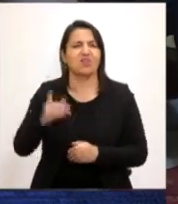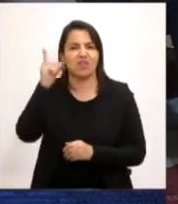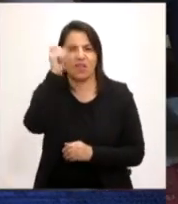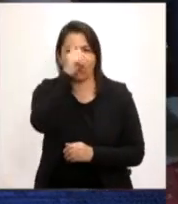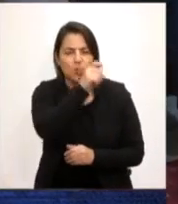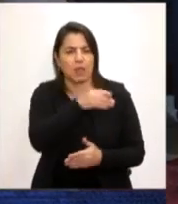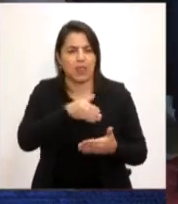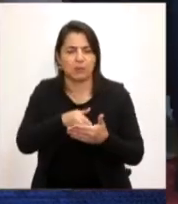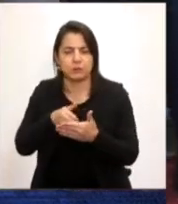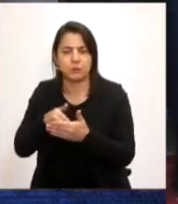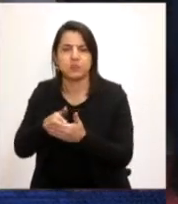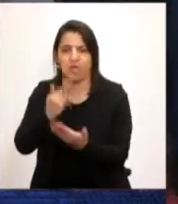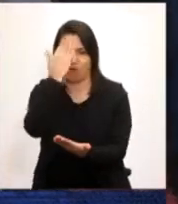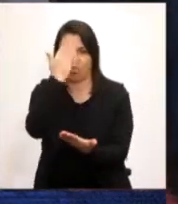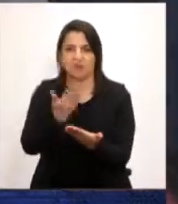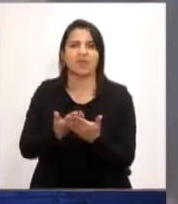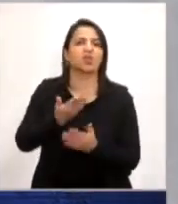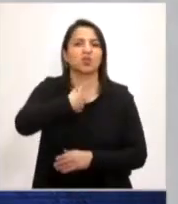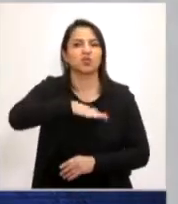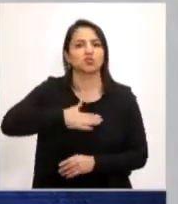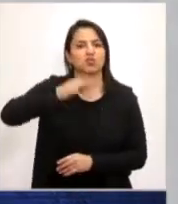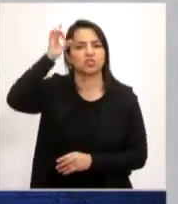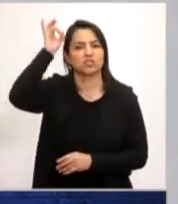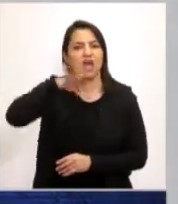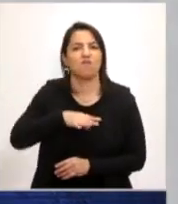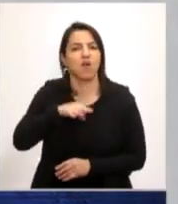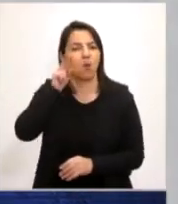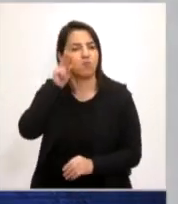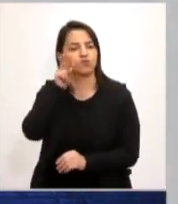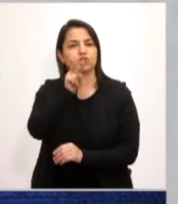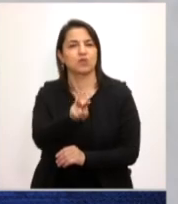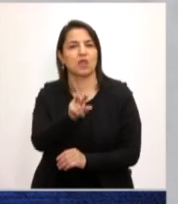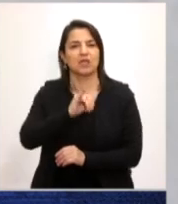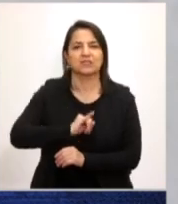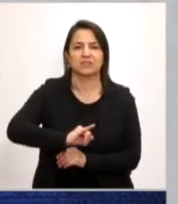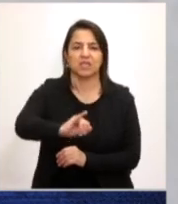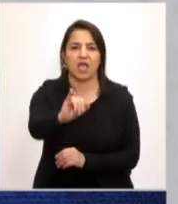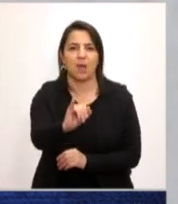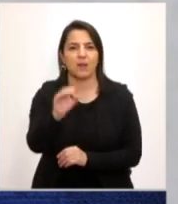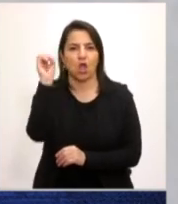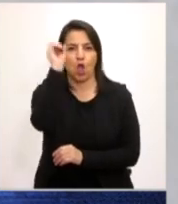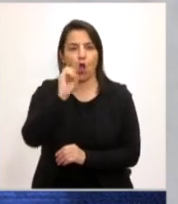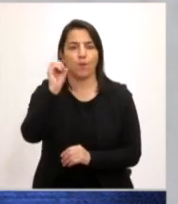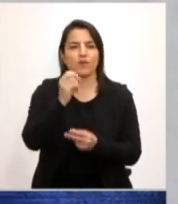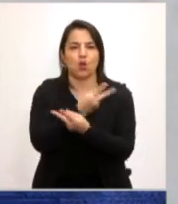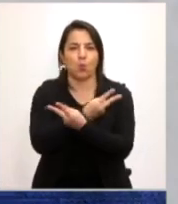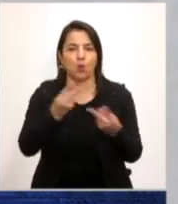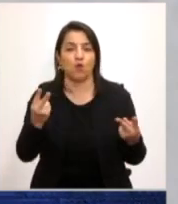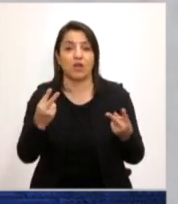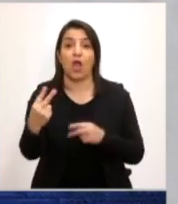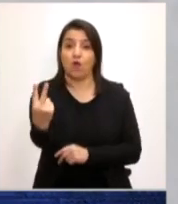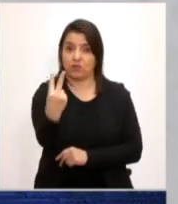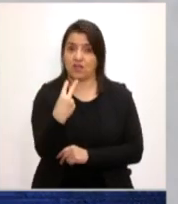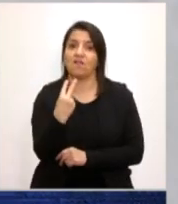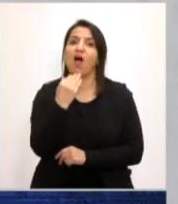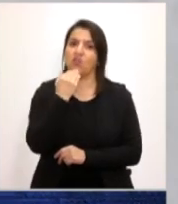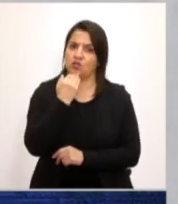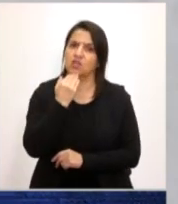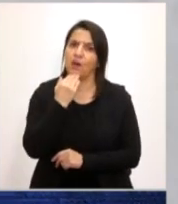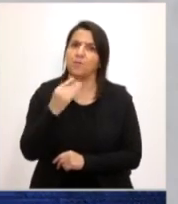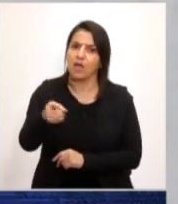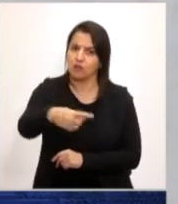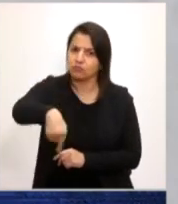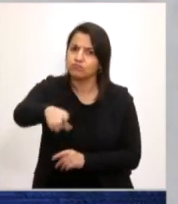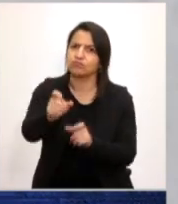estamos enfrentando. Sabemos que somos observadores constantes de una opinión pública y observados constantemente también por esta